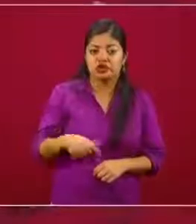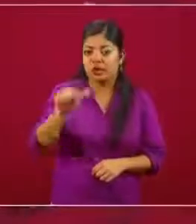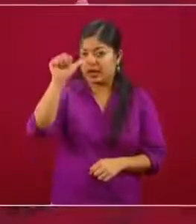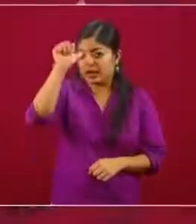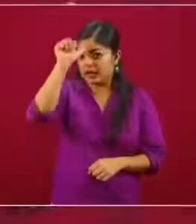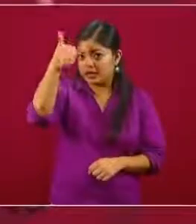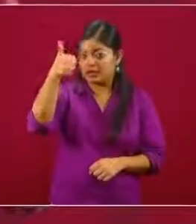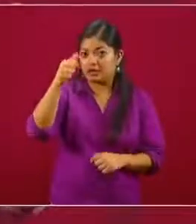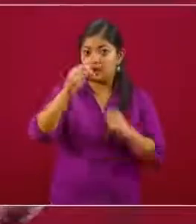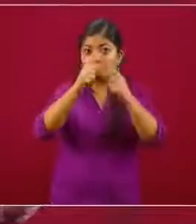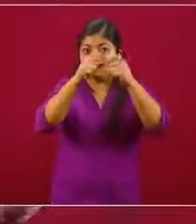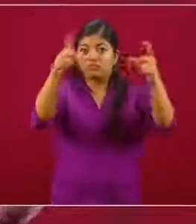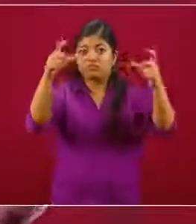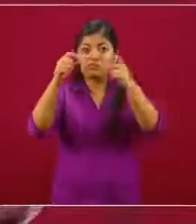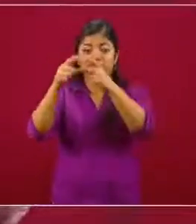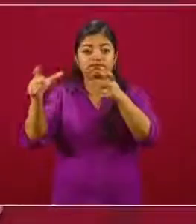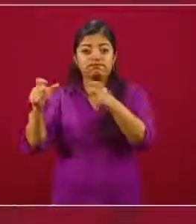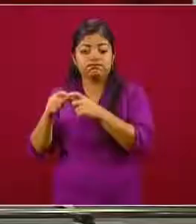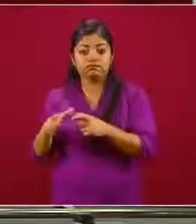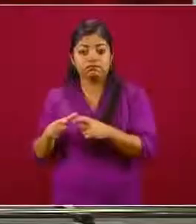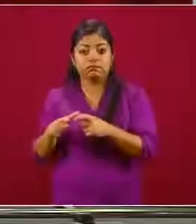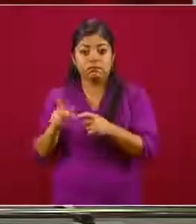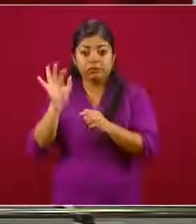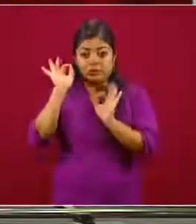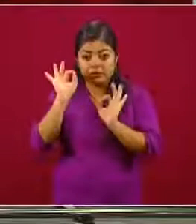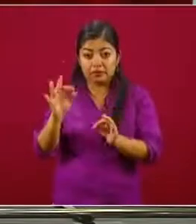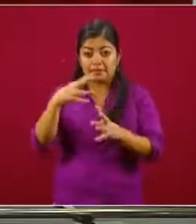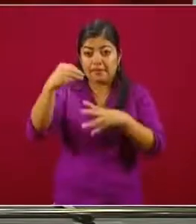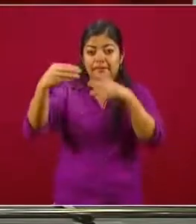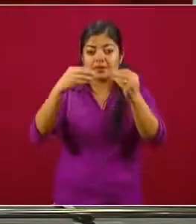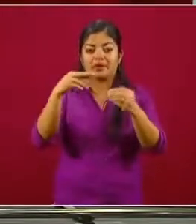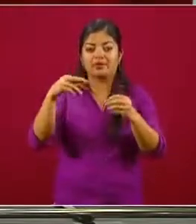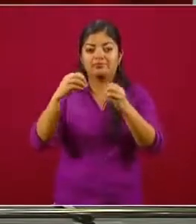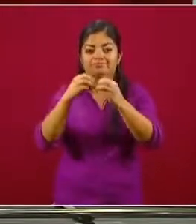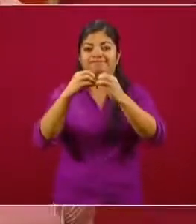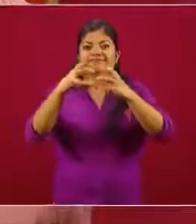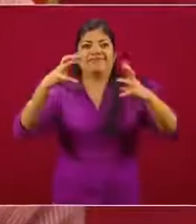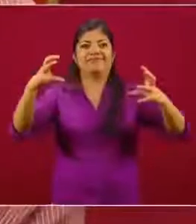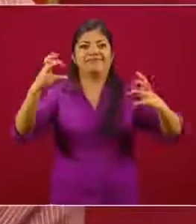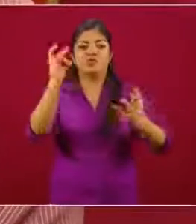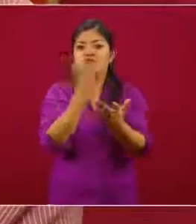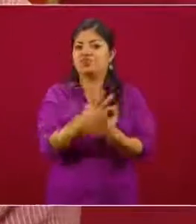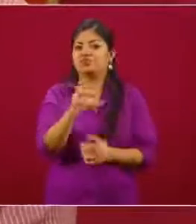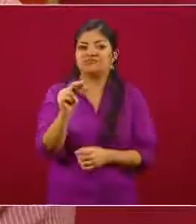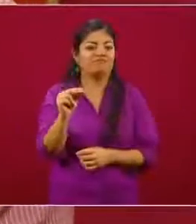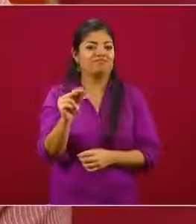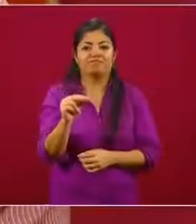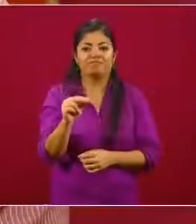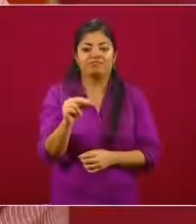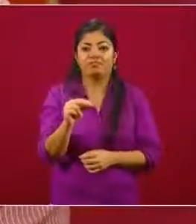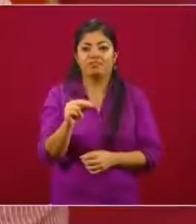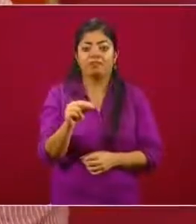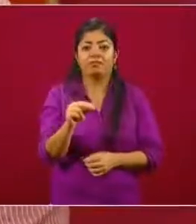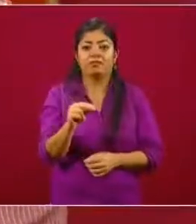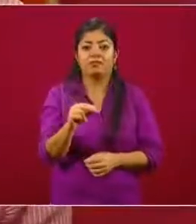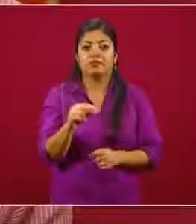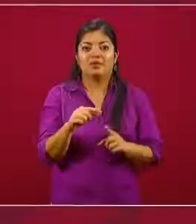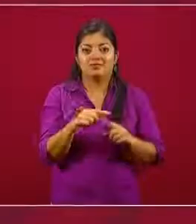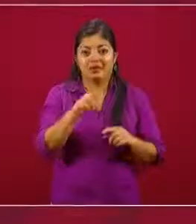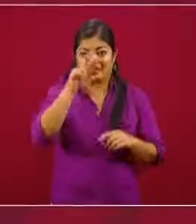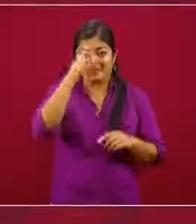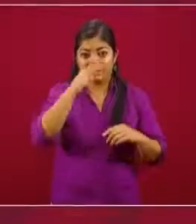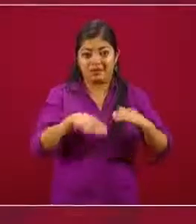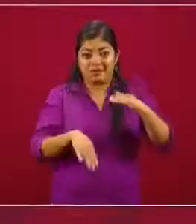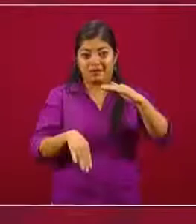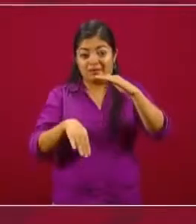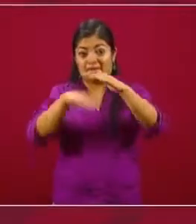tan extensos que no se sincronizan las epidemias como si fuera una sola. Entonces, del pico del que hablamos, que